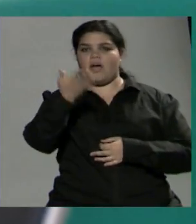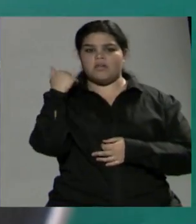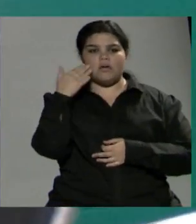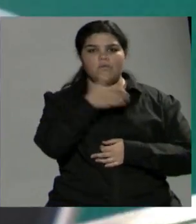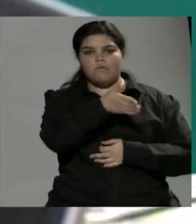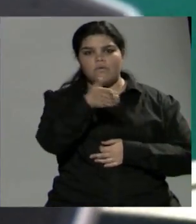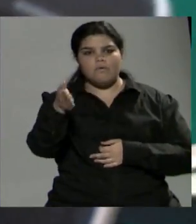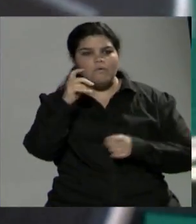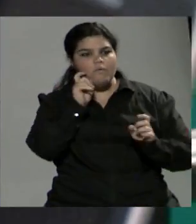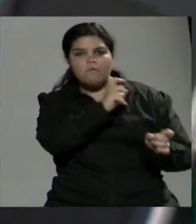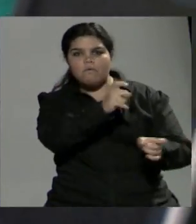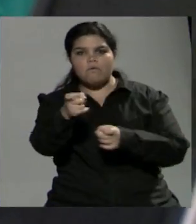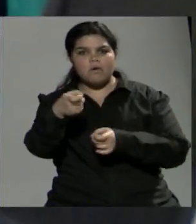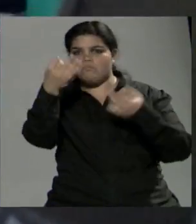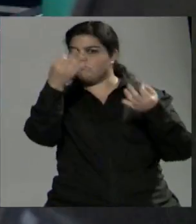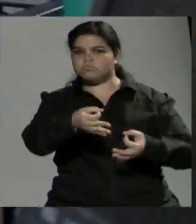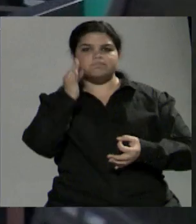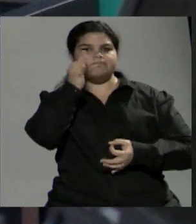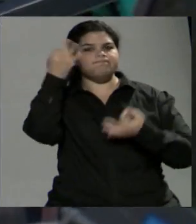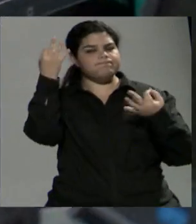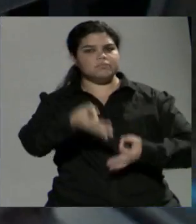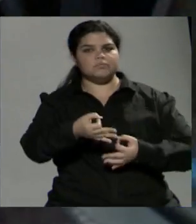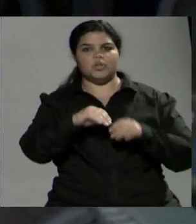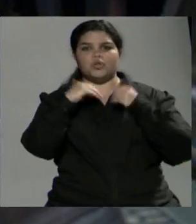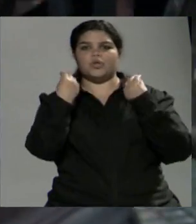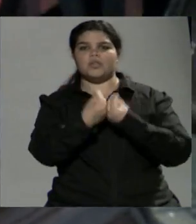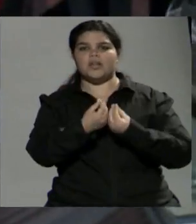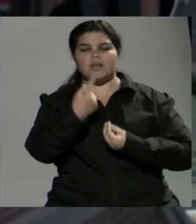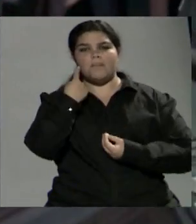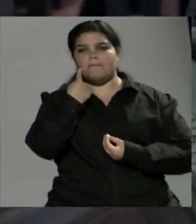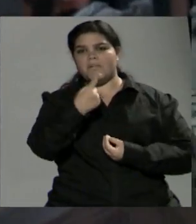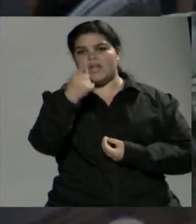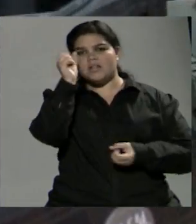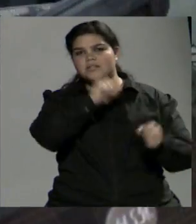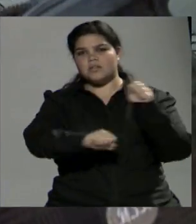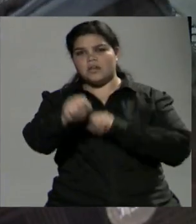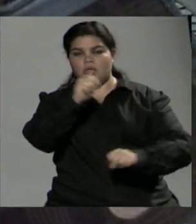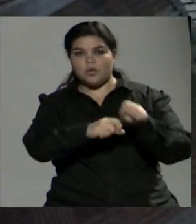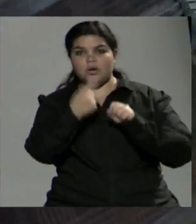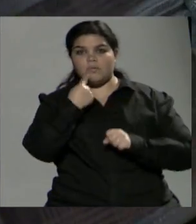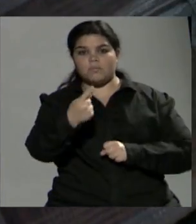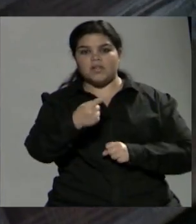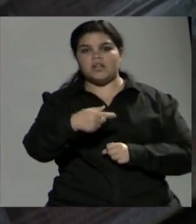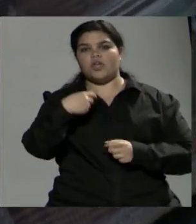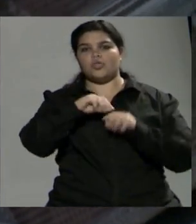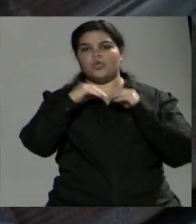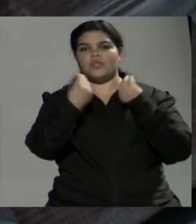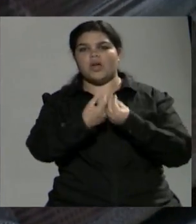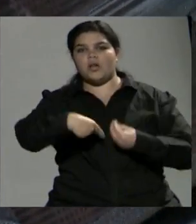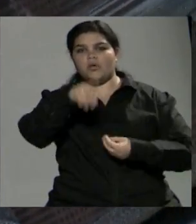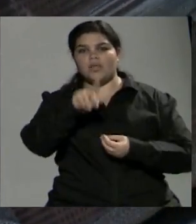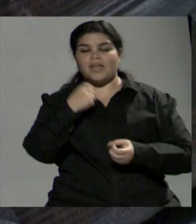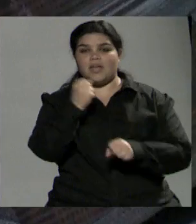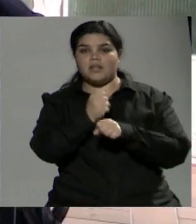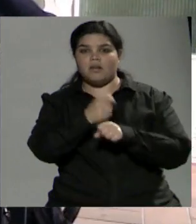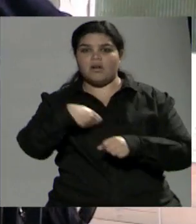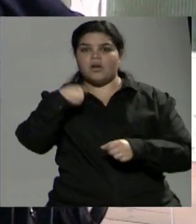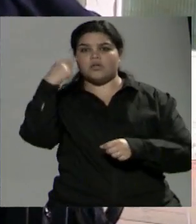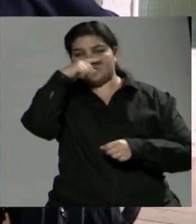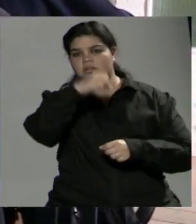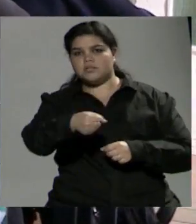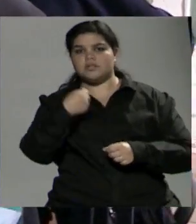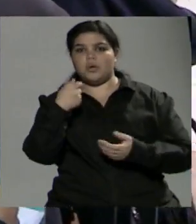en condiciones. Alrededor de 1000 celadores trabajaron la jornada electoral por 700 pesos para lograr el voto